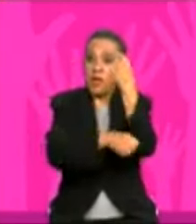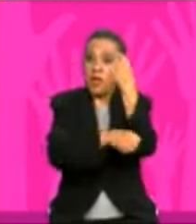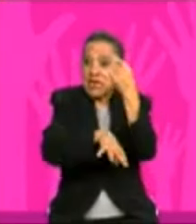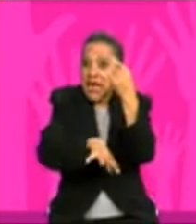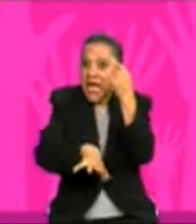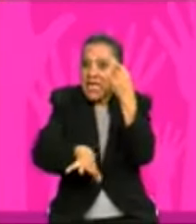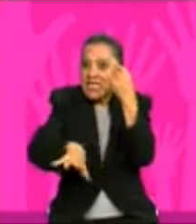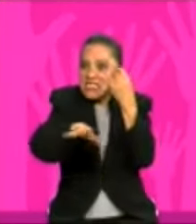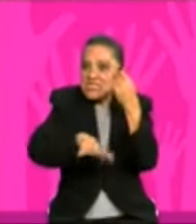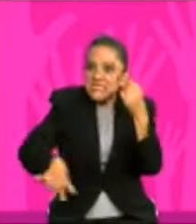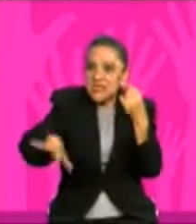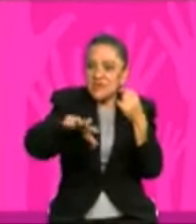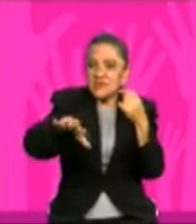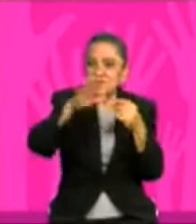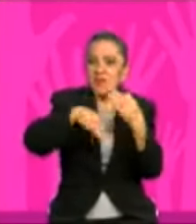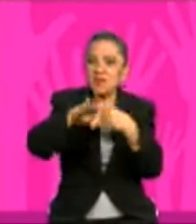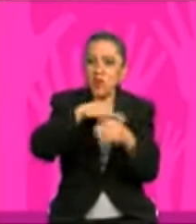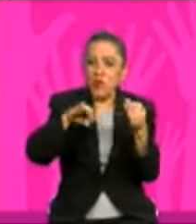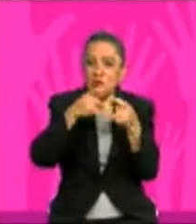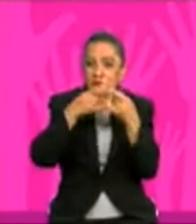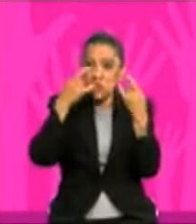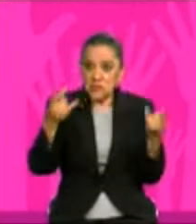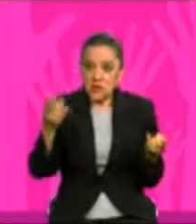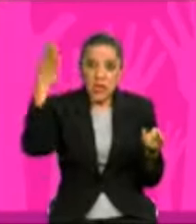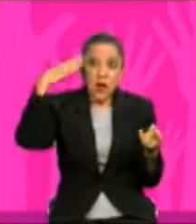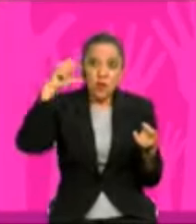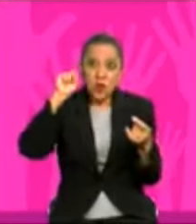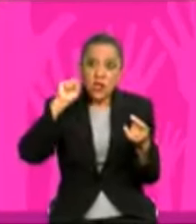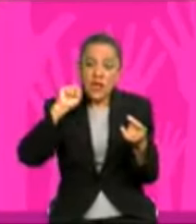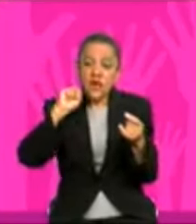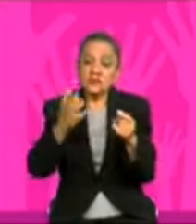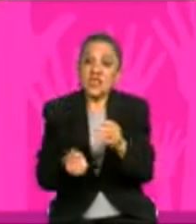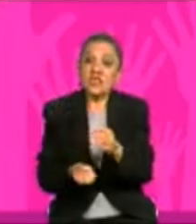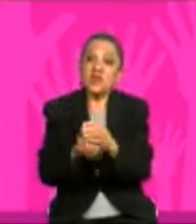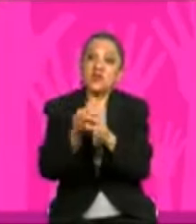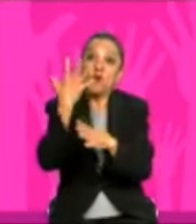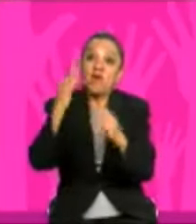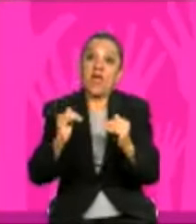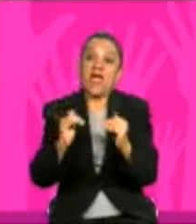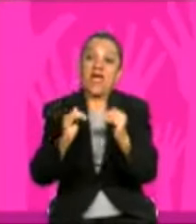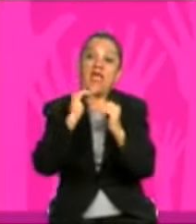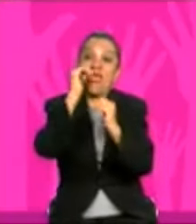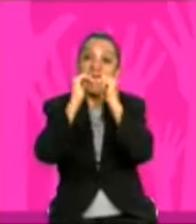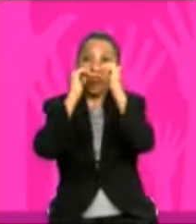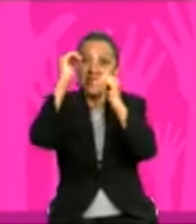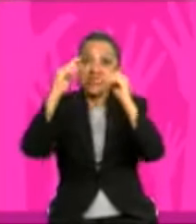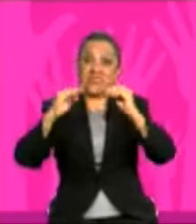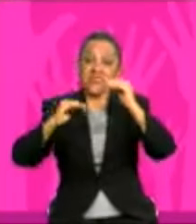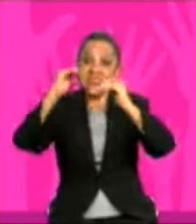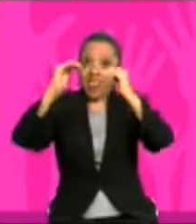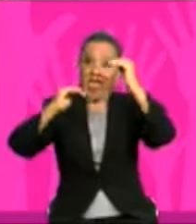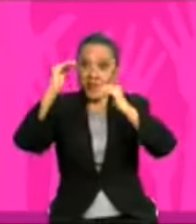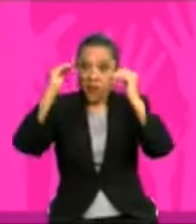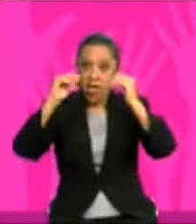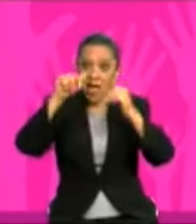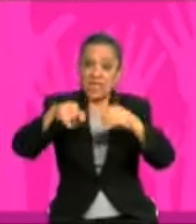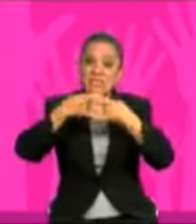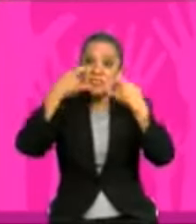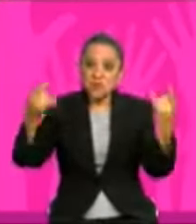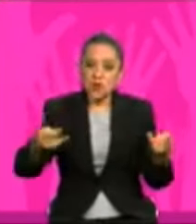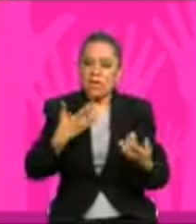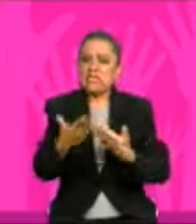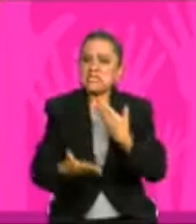cultura. Morelos entrará conmigo a una nueva etapa de su historia con servicio, pasión